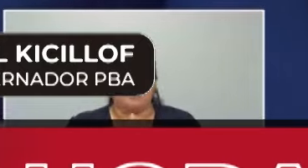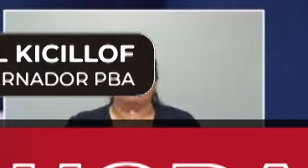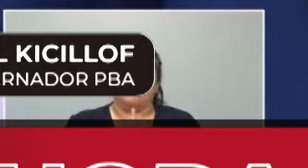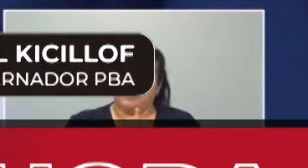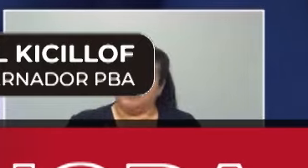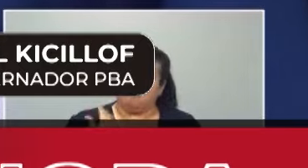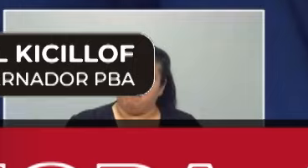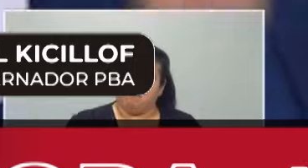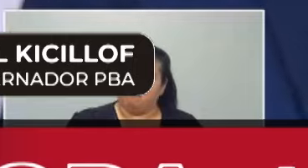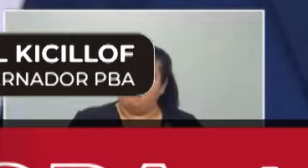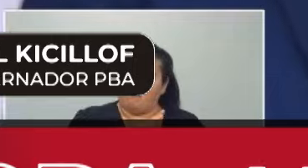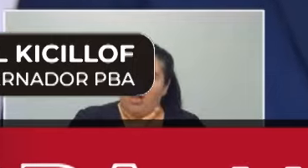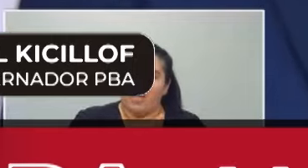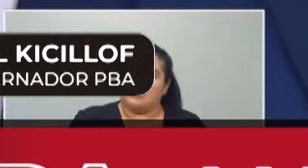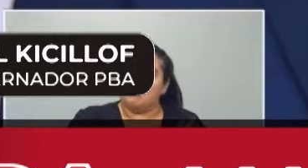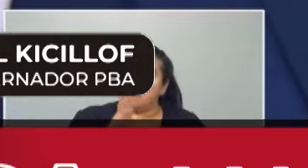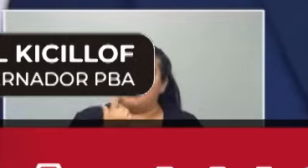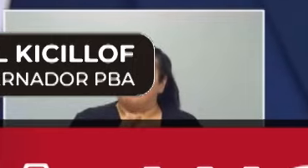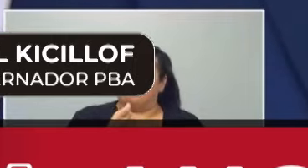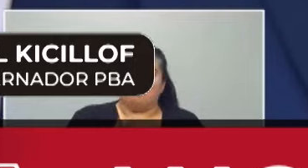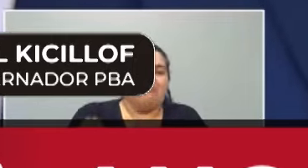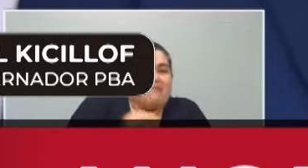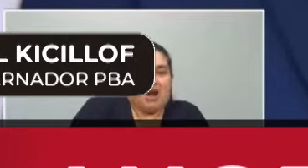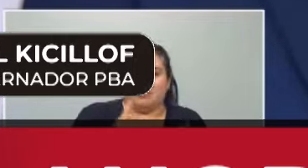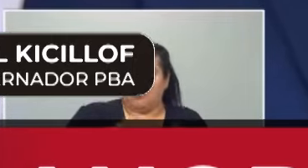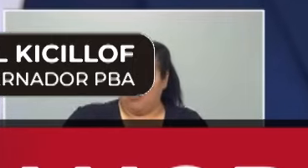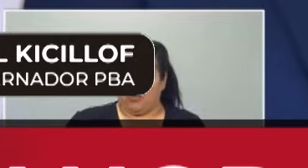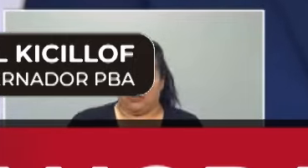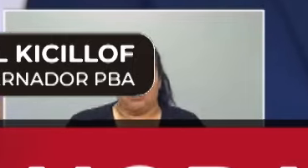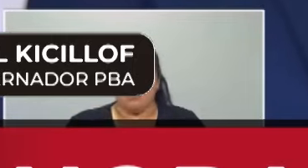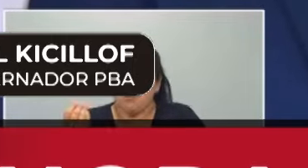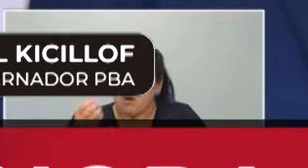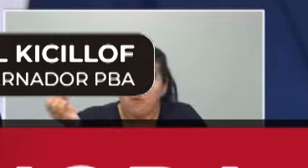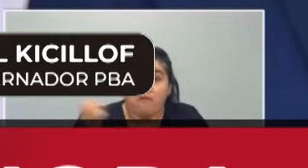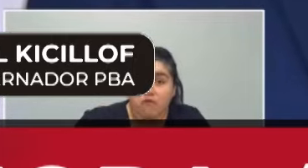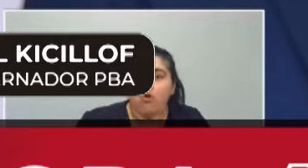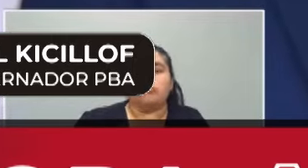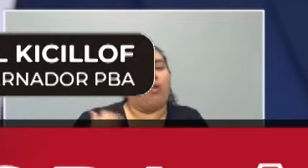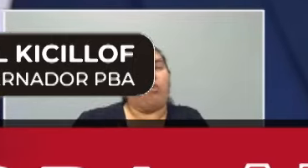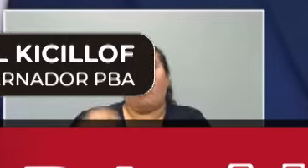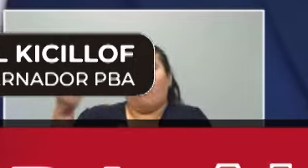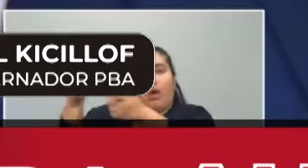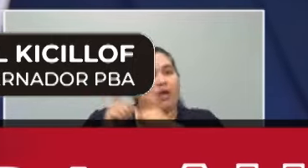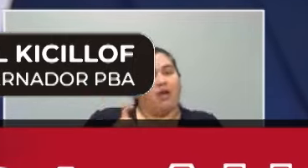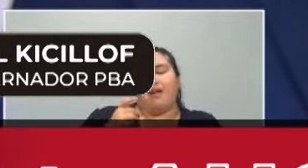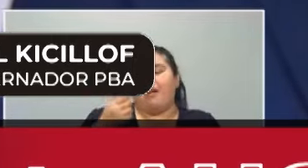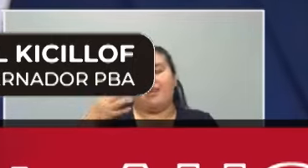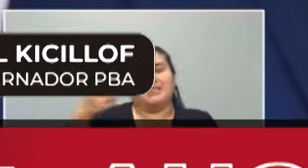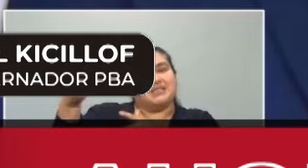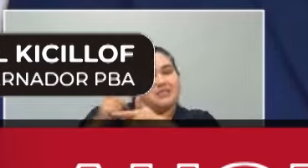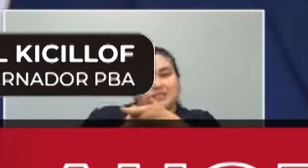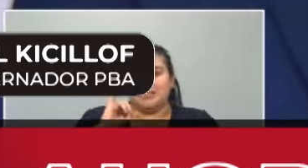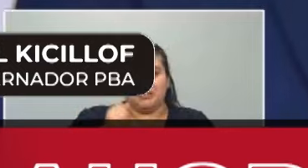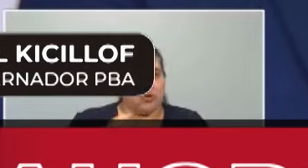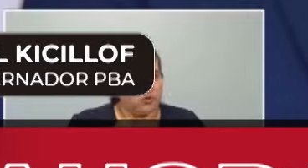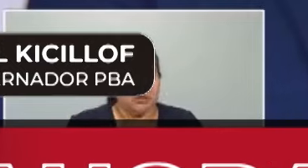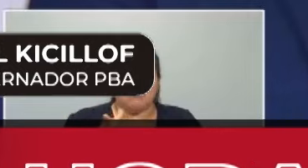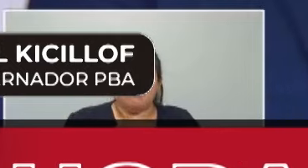enormes deudas y necesidades. Ese fondo debe transferirlo al gobierno nacional, debe